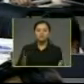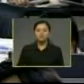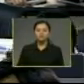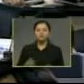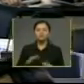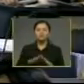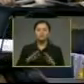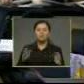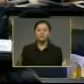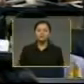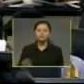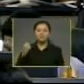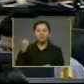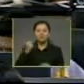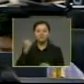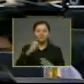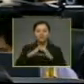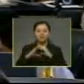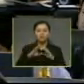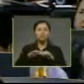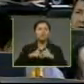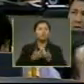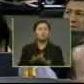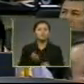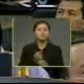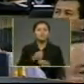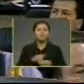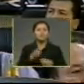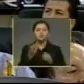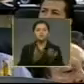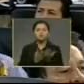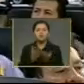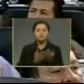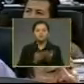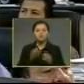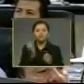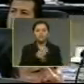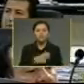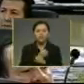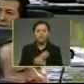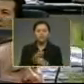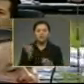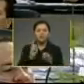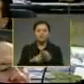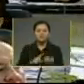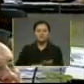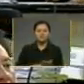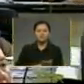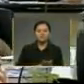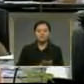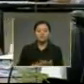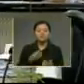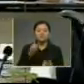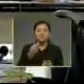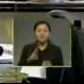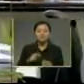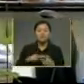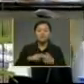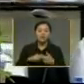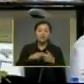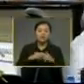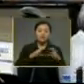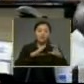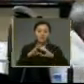ya deciden cómo se van a manejar todos los servicios, los operadores, las concesiones. Si es que es relativo a la comunicación,